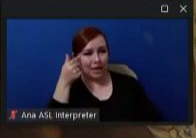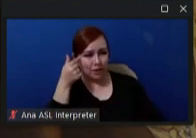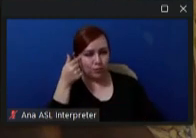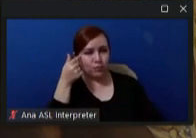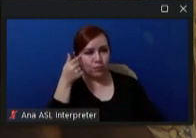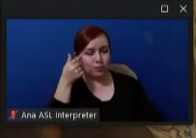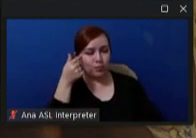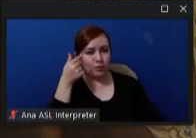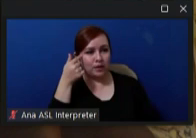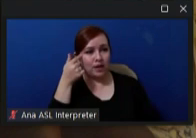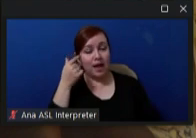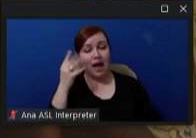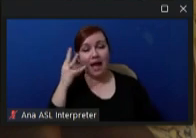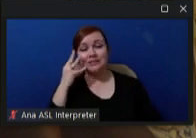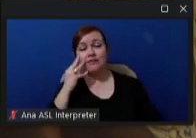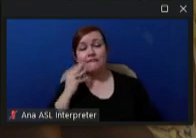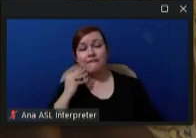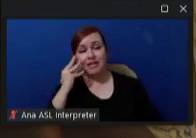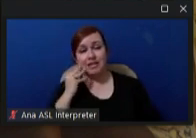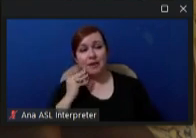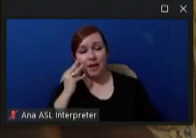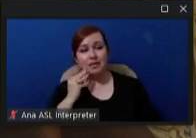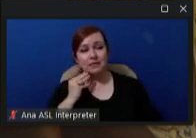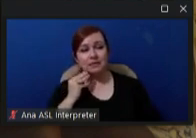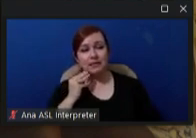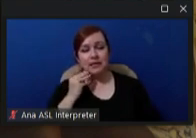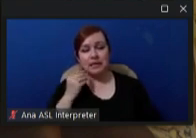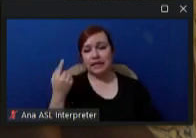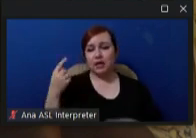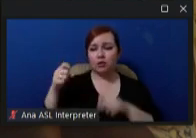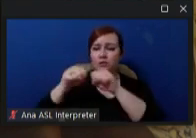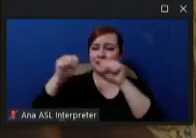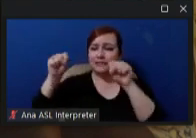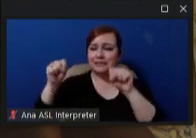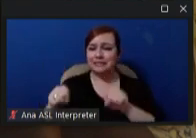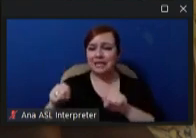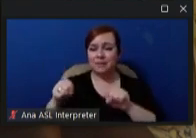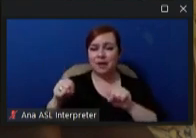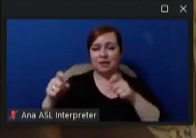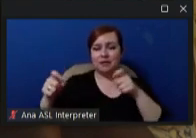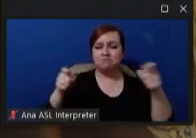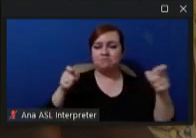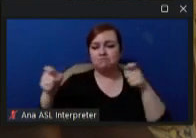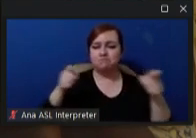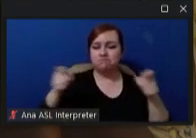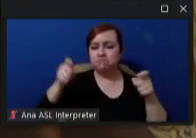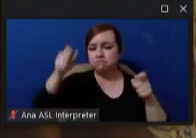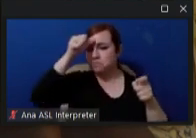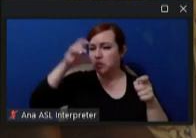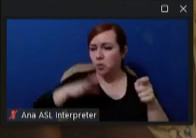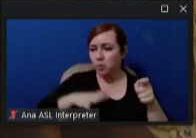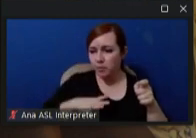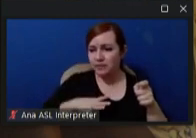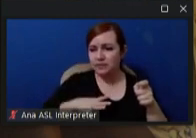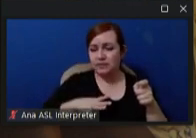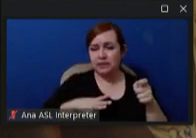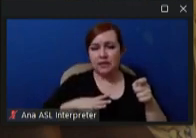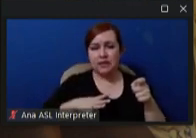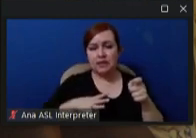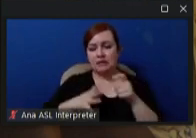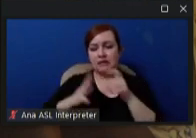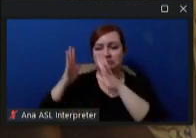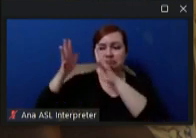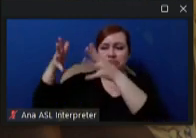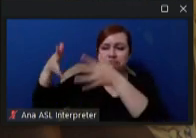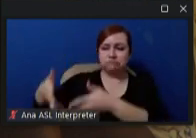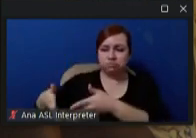Han sido víctimas de un sistema patriarcal que les ha expuesto a distintas formas de